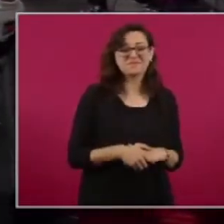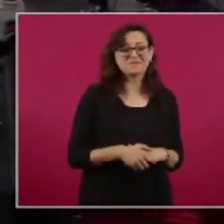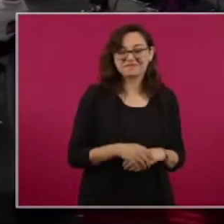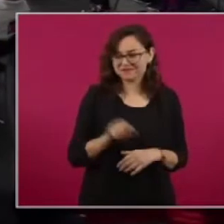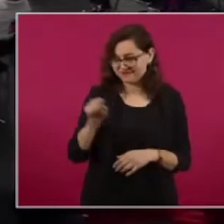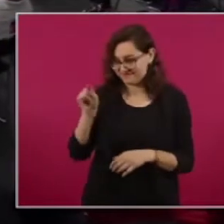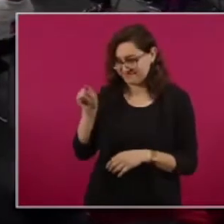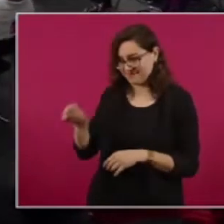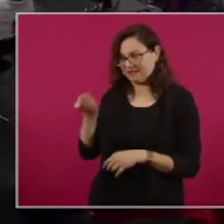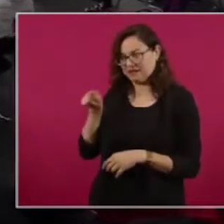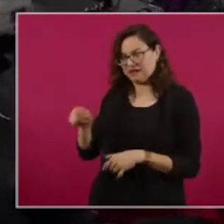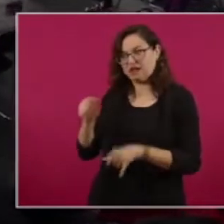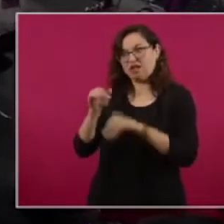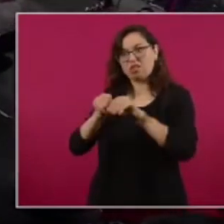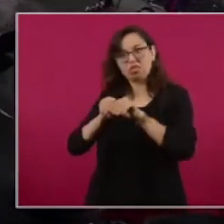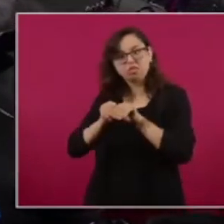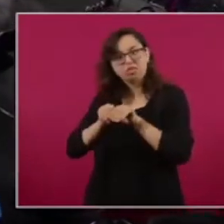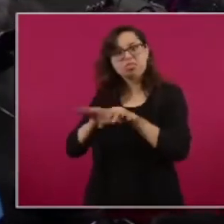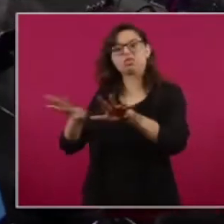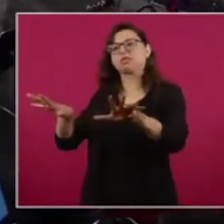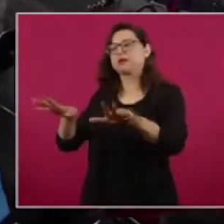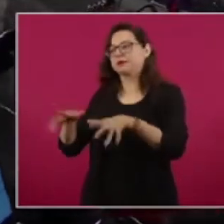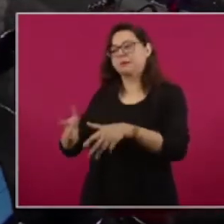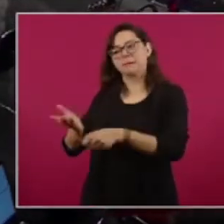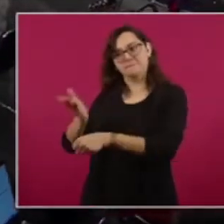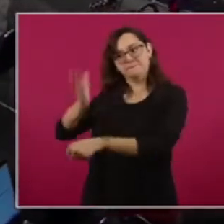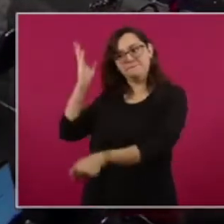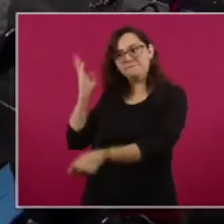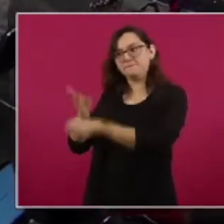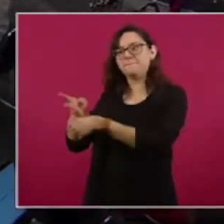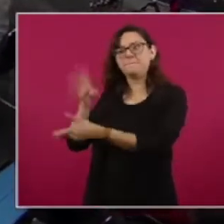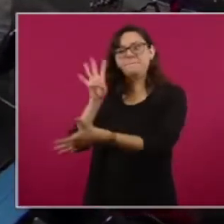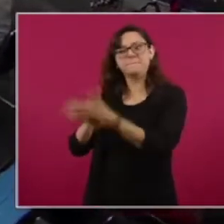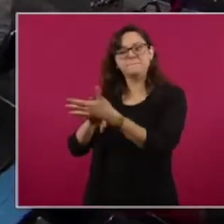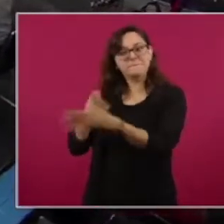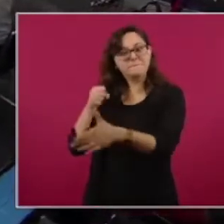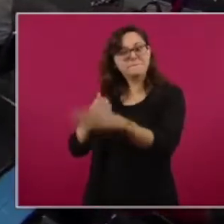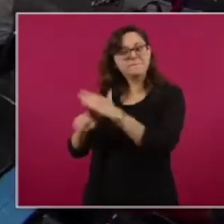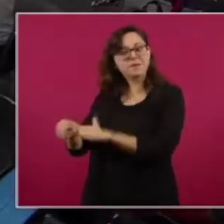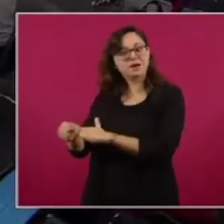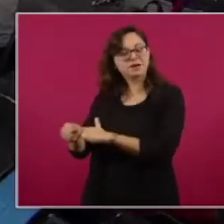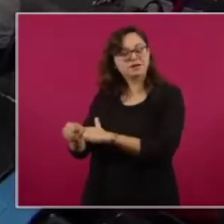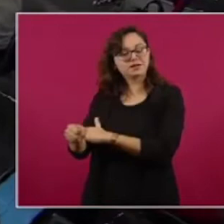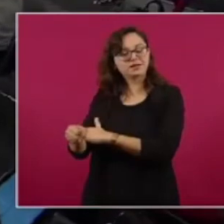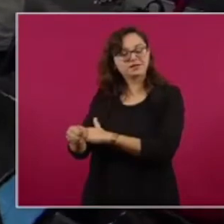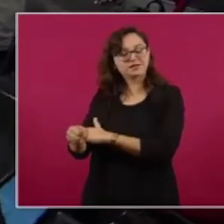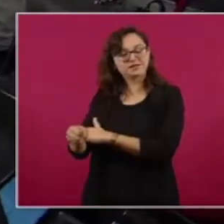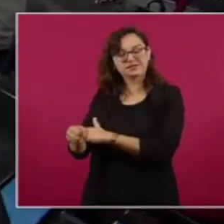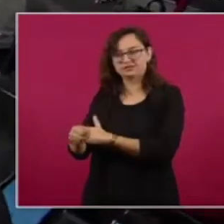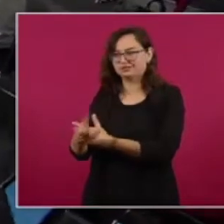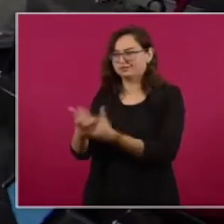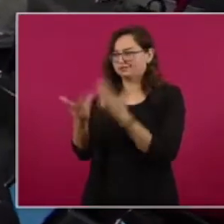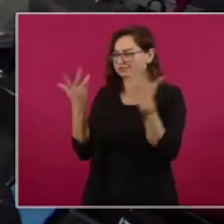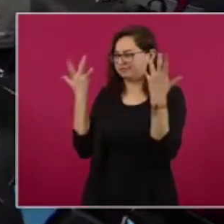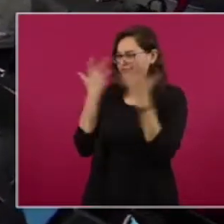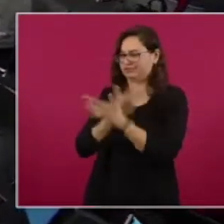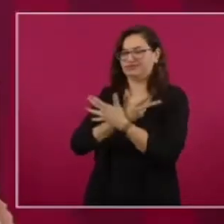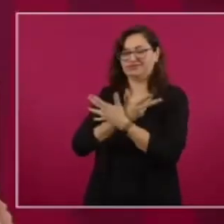al que presenta la información porque supuestamente